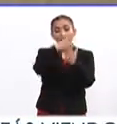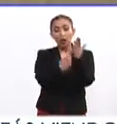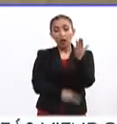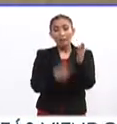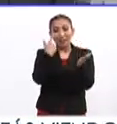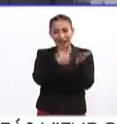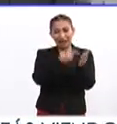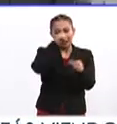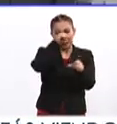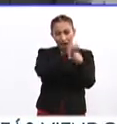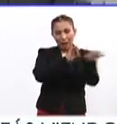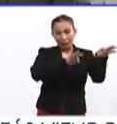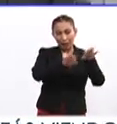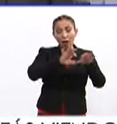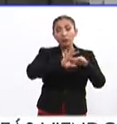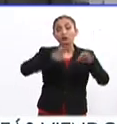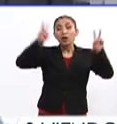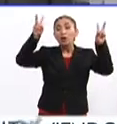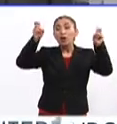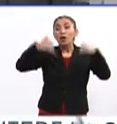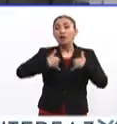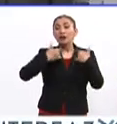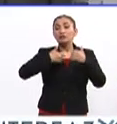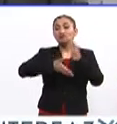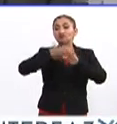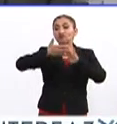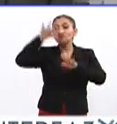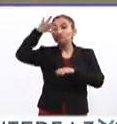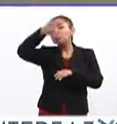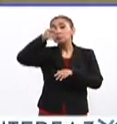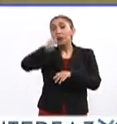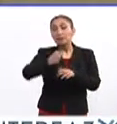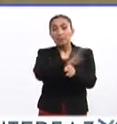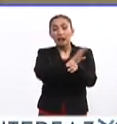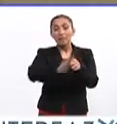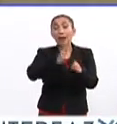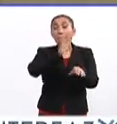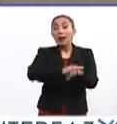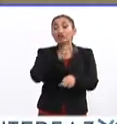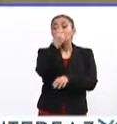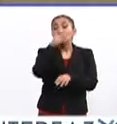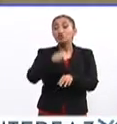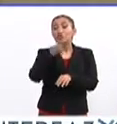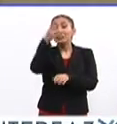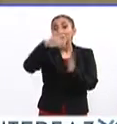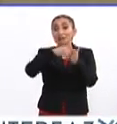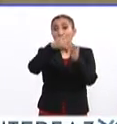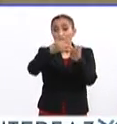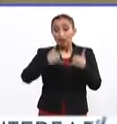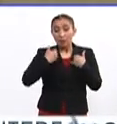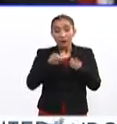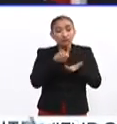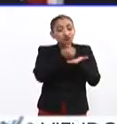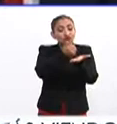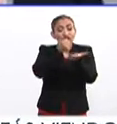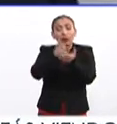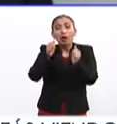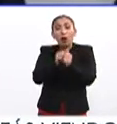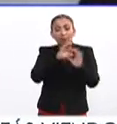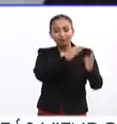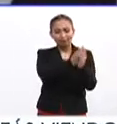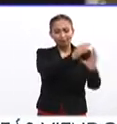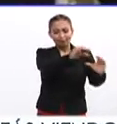de la Secretaría del Trabajo, Jóvenes Construyendo el Futuro. Serán beneficiados más de 2.3 millones de jóvenes a través